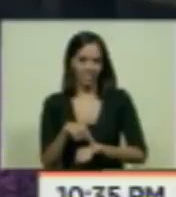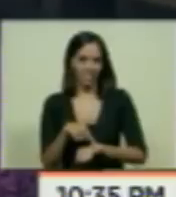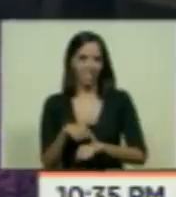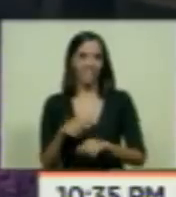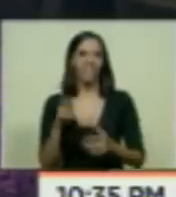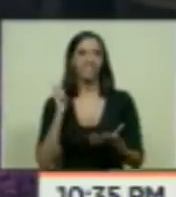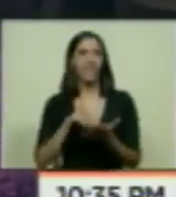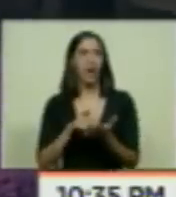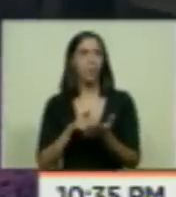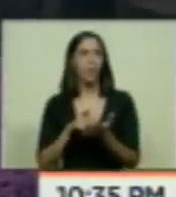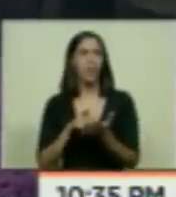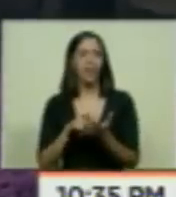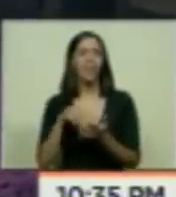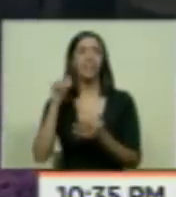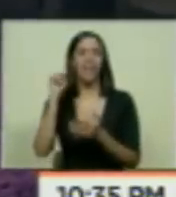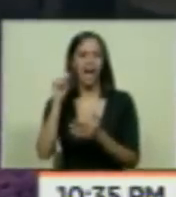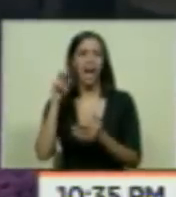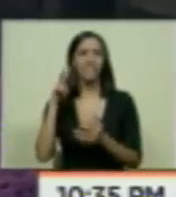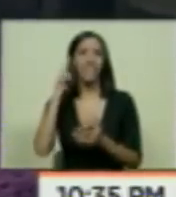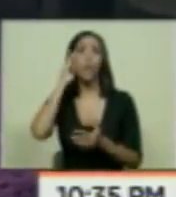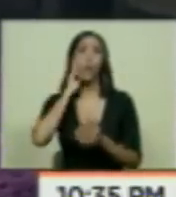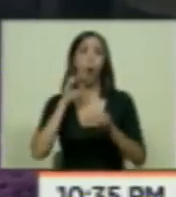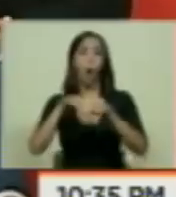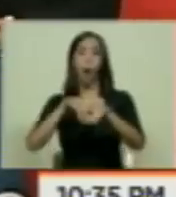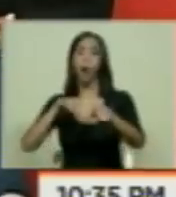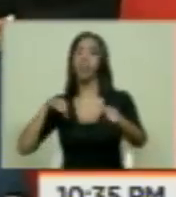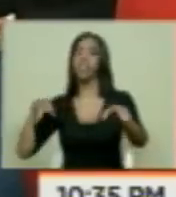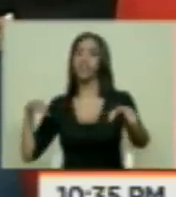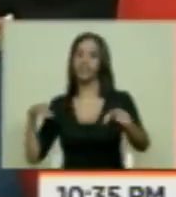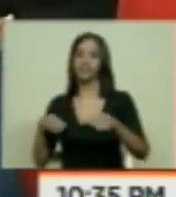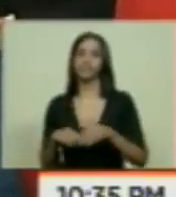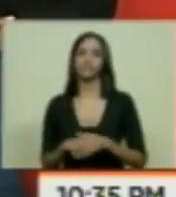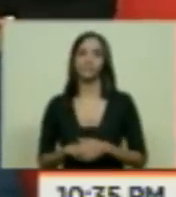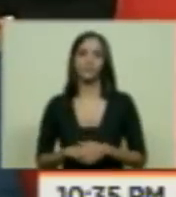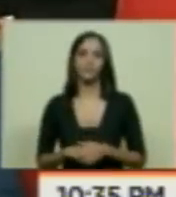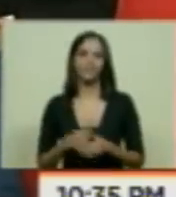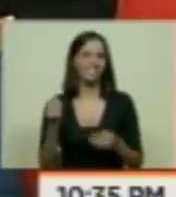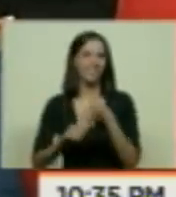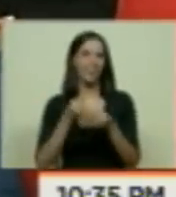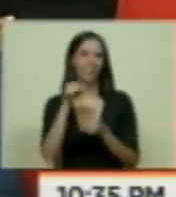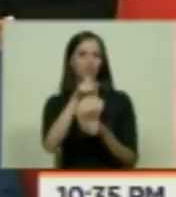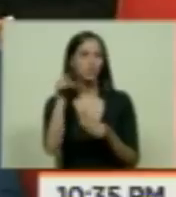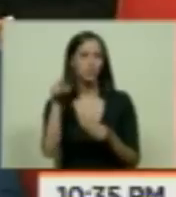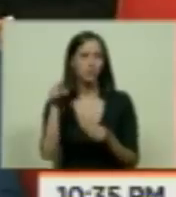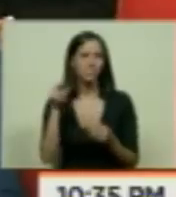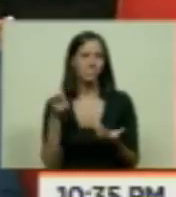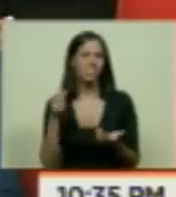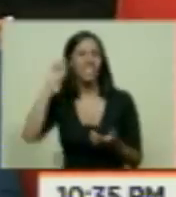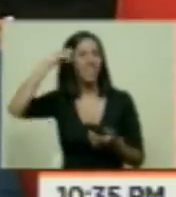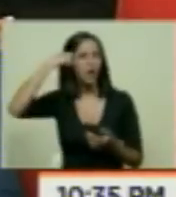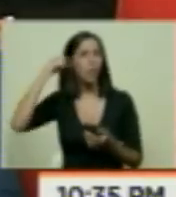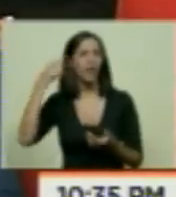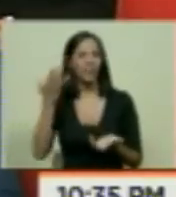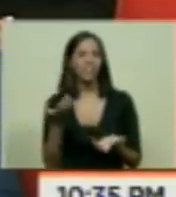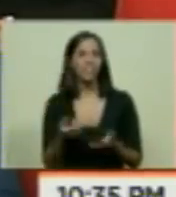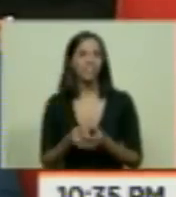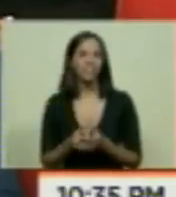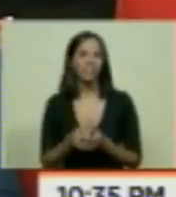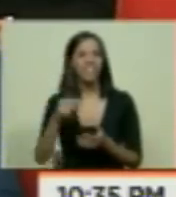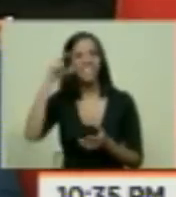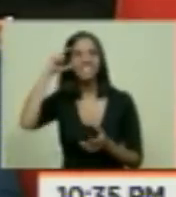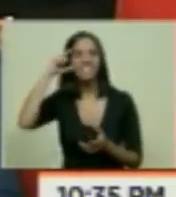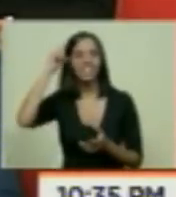Avenida Bolívar. Todavía estaba en la Avenida Bolívar. ¿Qué estaba haciendo usted? ¿Qué recuerdan ustedes de ese